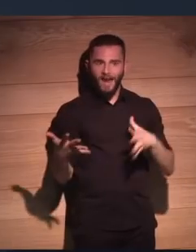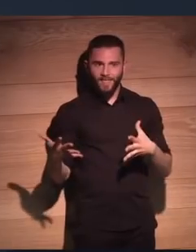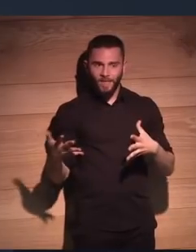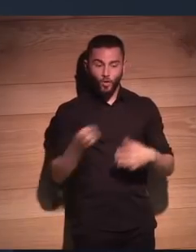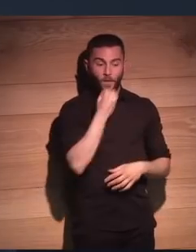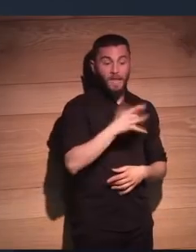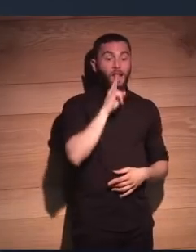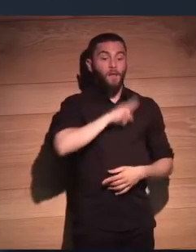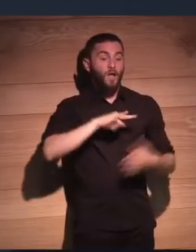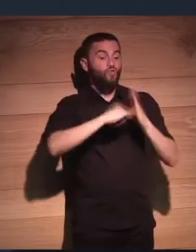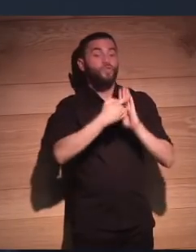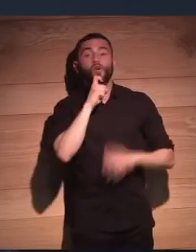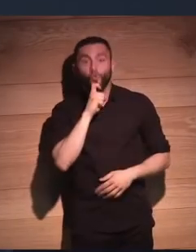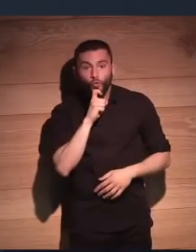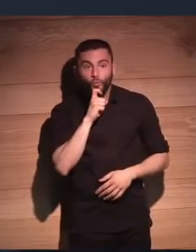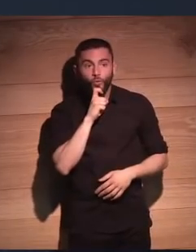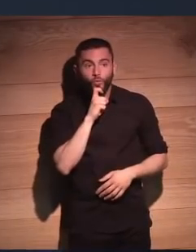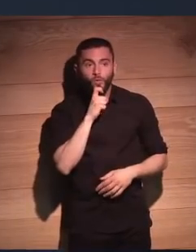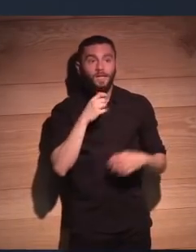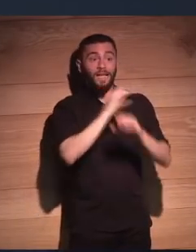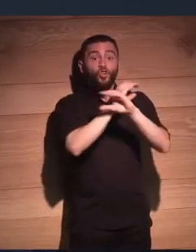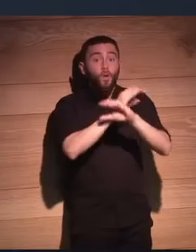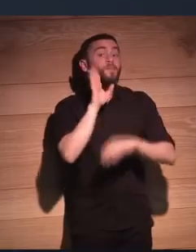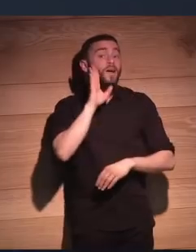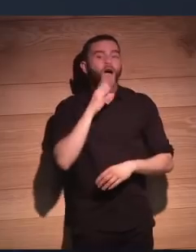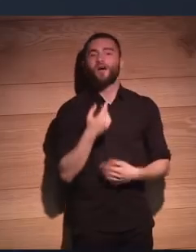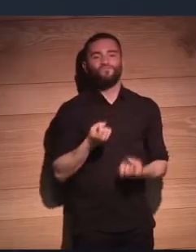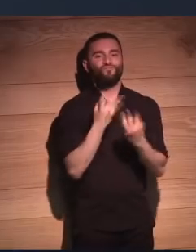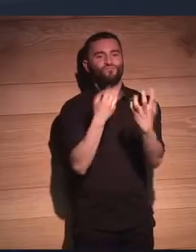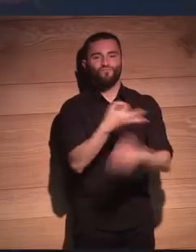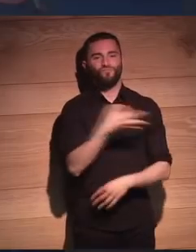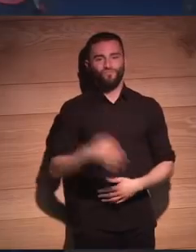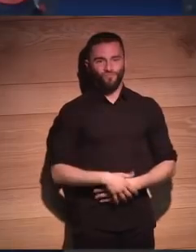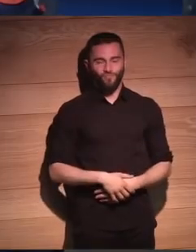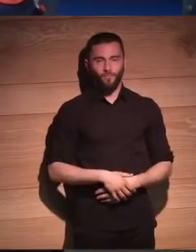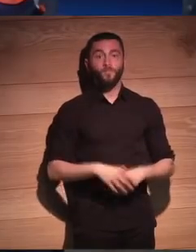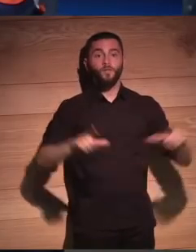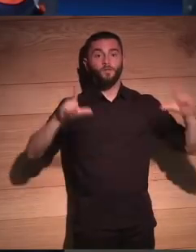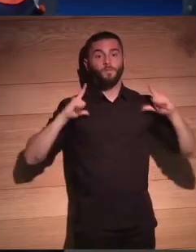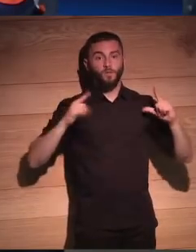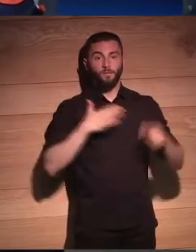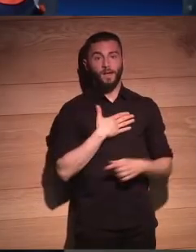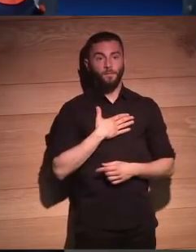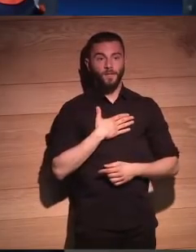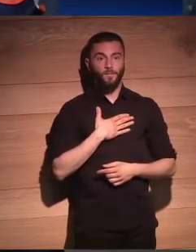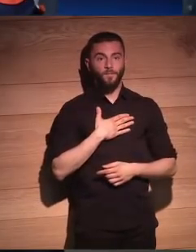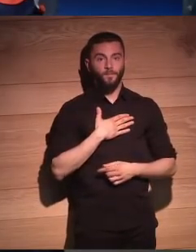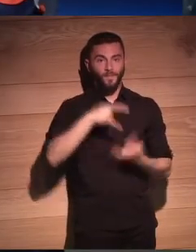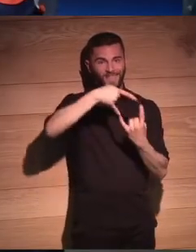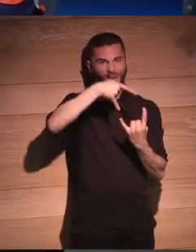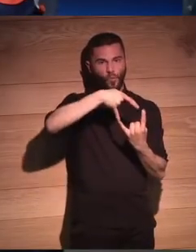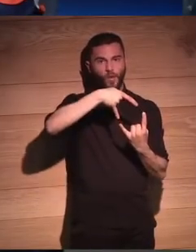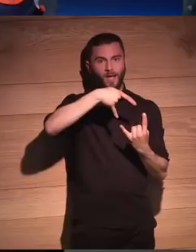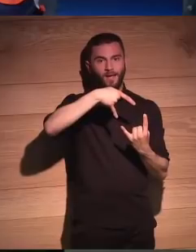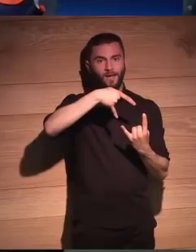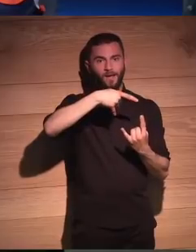el bien y el mal eso, no? Ese TV lo cuenta muy bien. Explosión de elegancia esos dos personajes, porque para mí Drácula es una